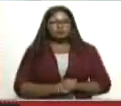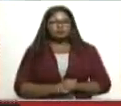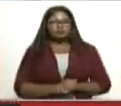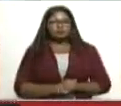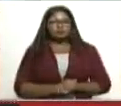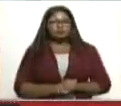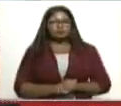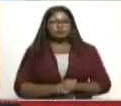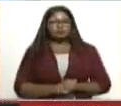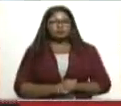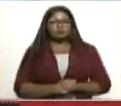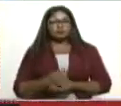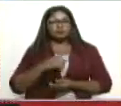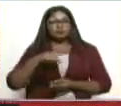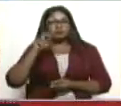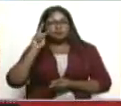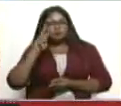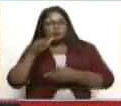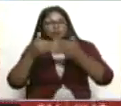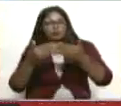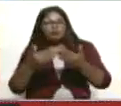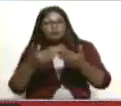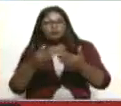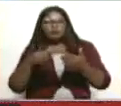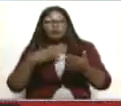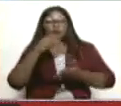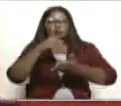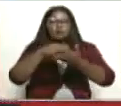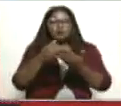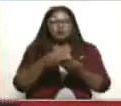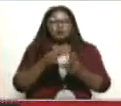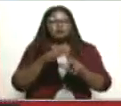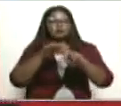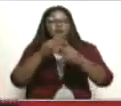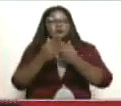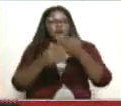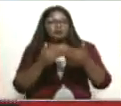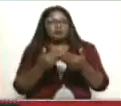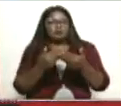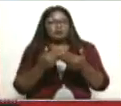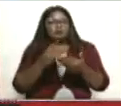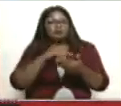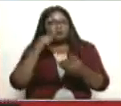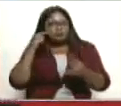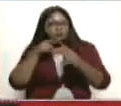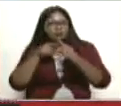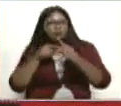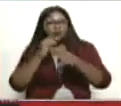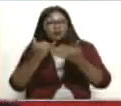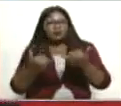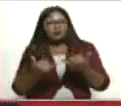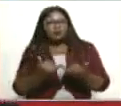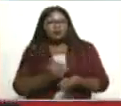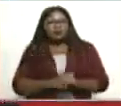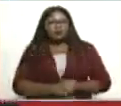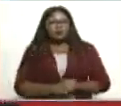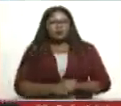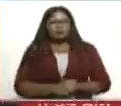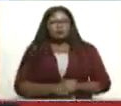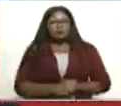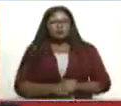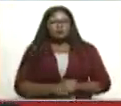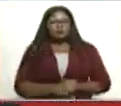parsimonias burocráticas y pondrán en cuestión las jerarquías preestablecidas.